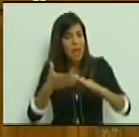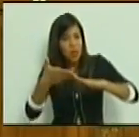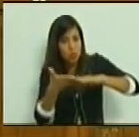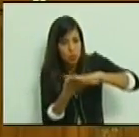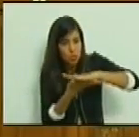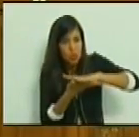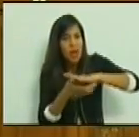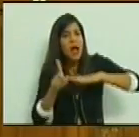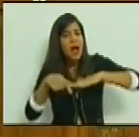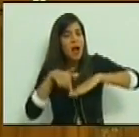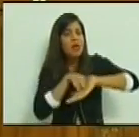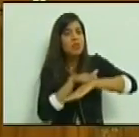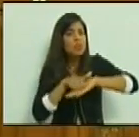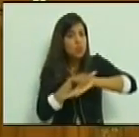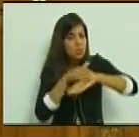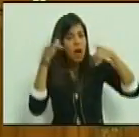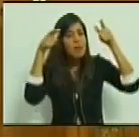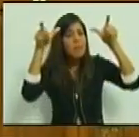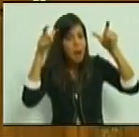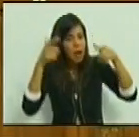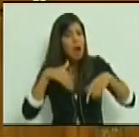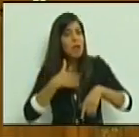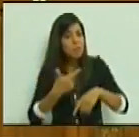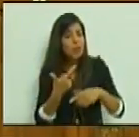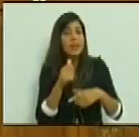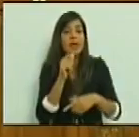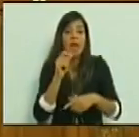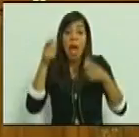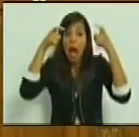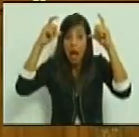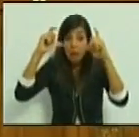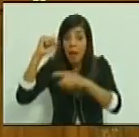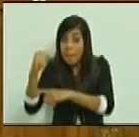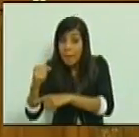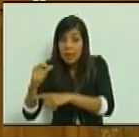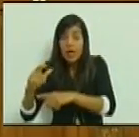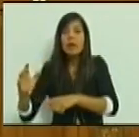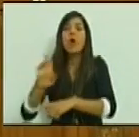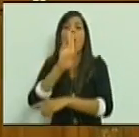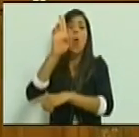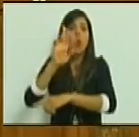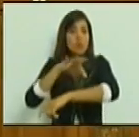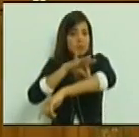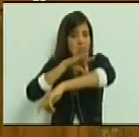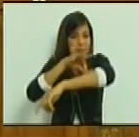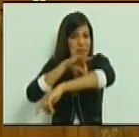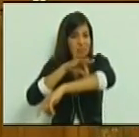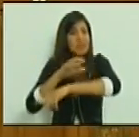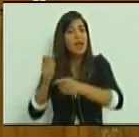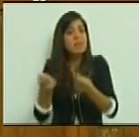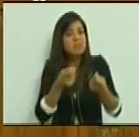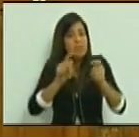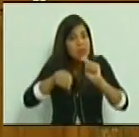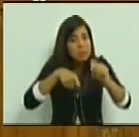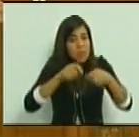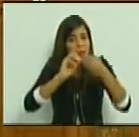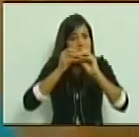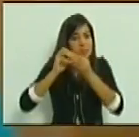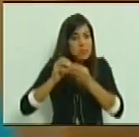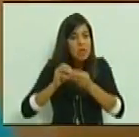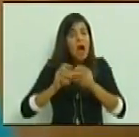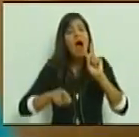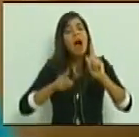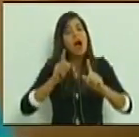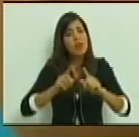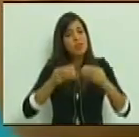suela es de cuero. Y el cuero viene de algún animal, pues, no sabemos de cuál. Ahora hay zapatos que son de polímeros, son